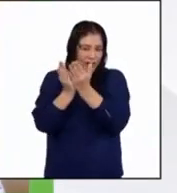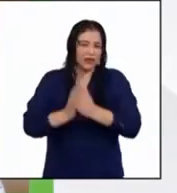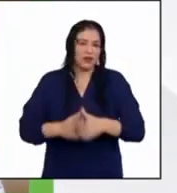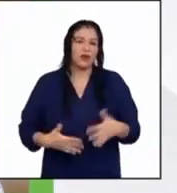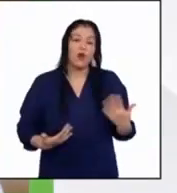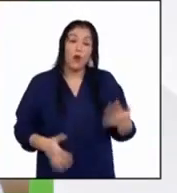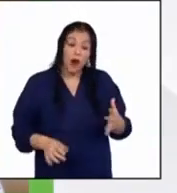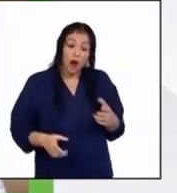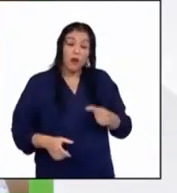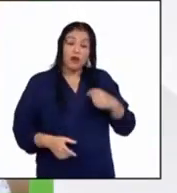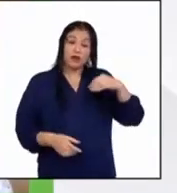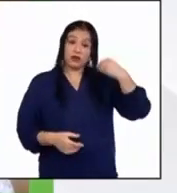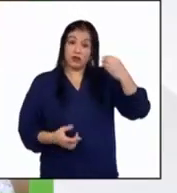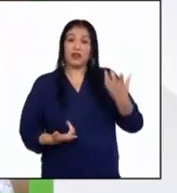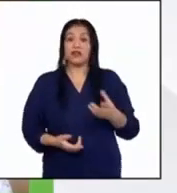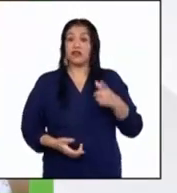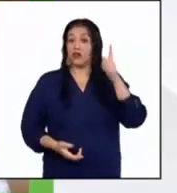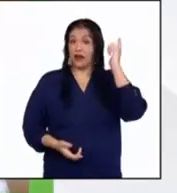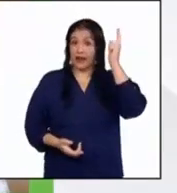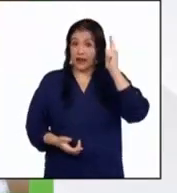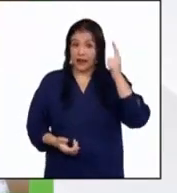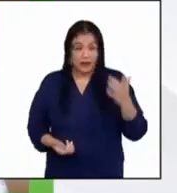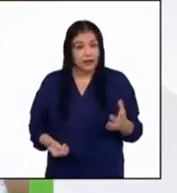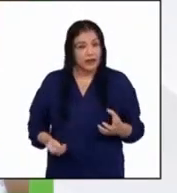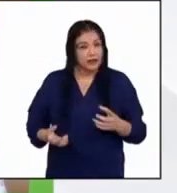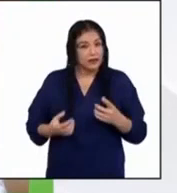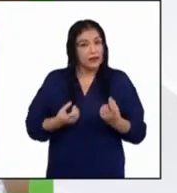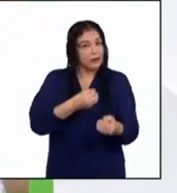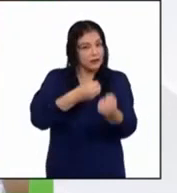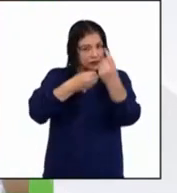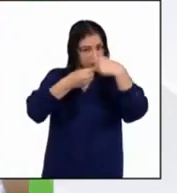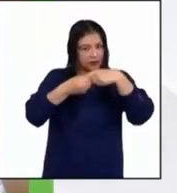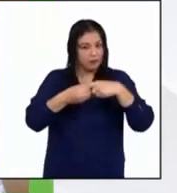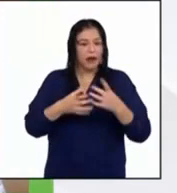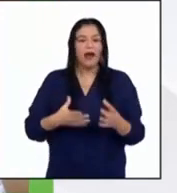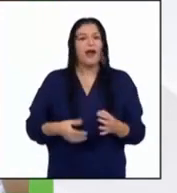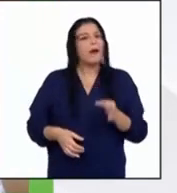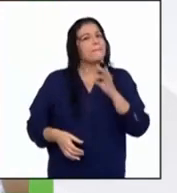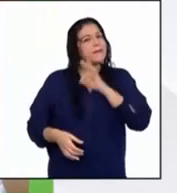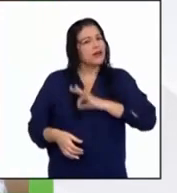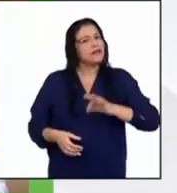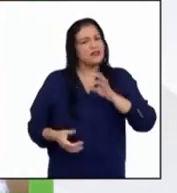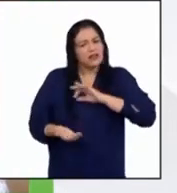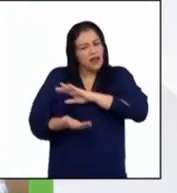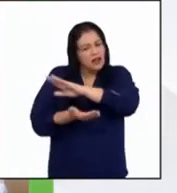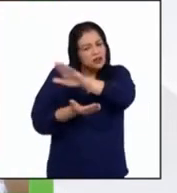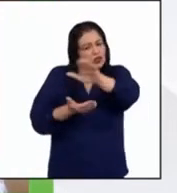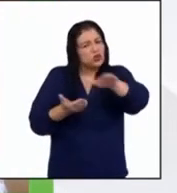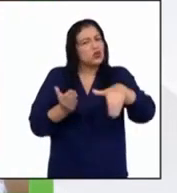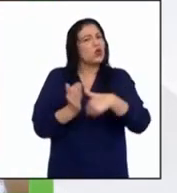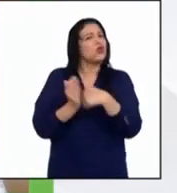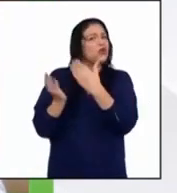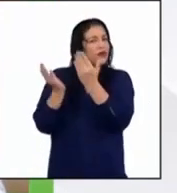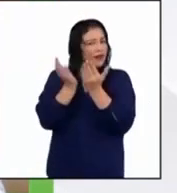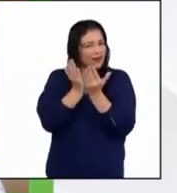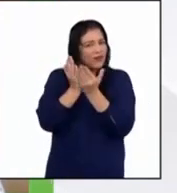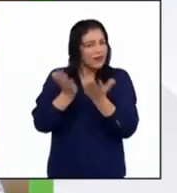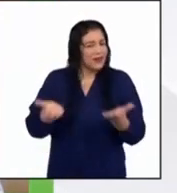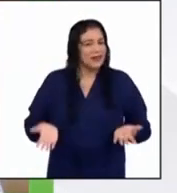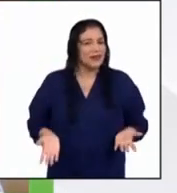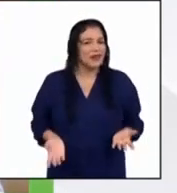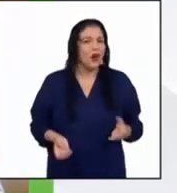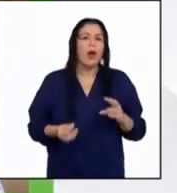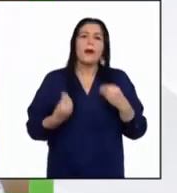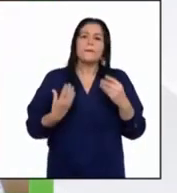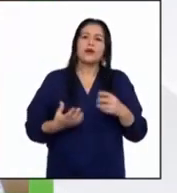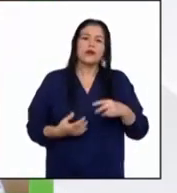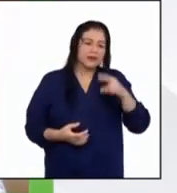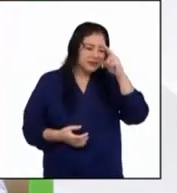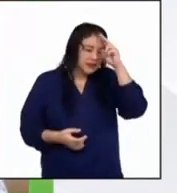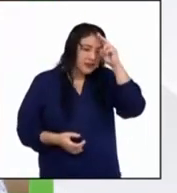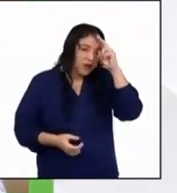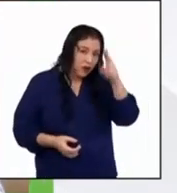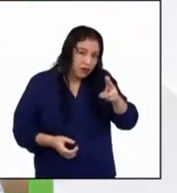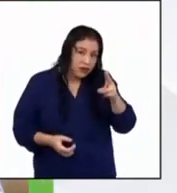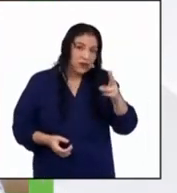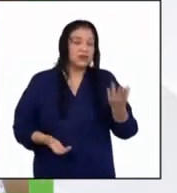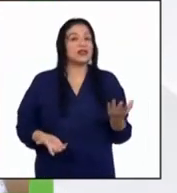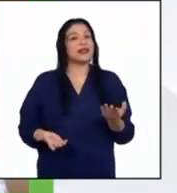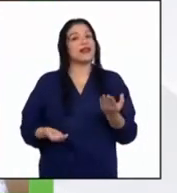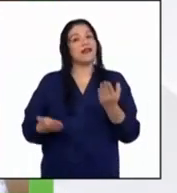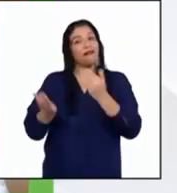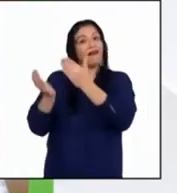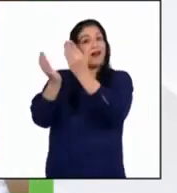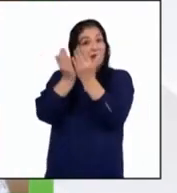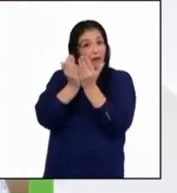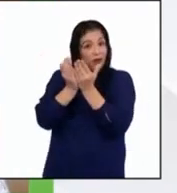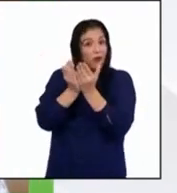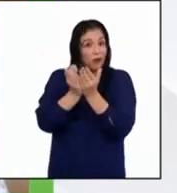protagónica en ese sentido beneficia a la comunidad educativa porque se reconoce que la